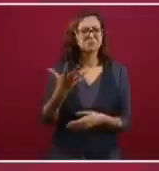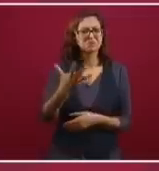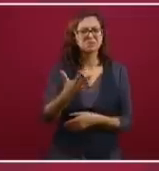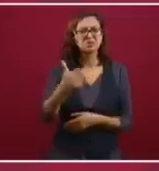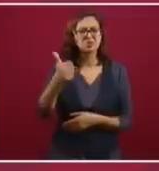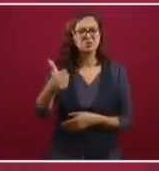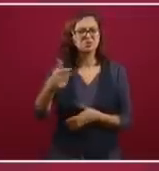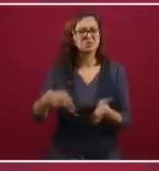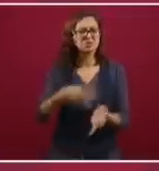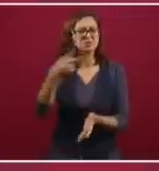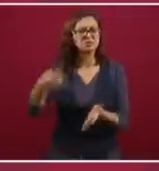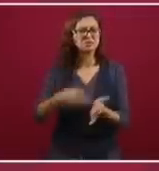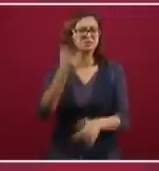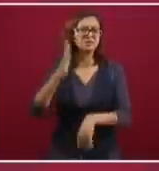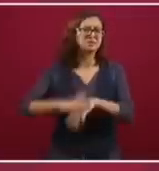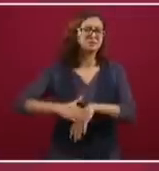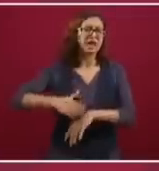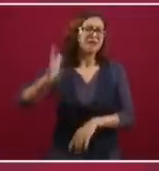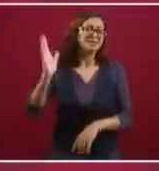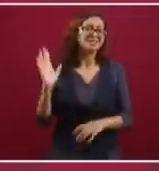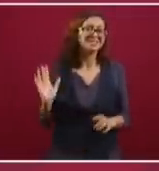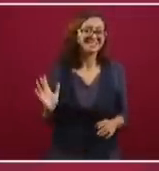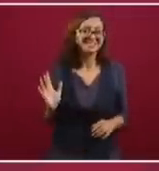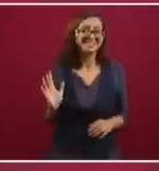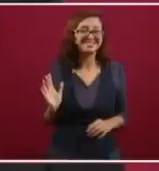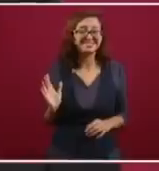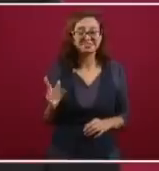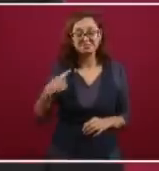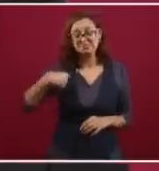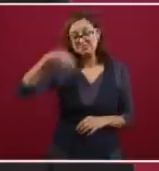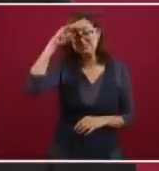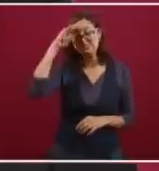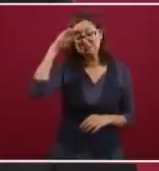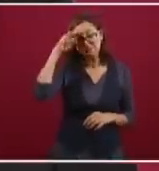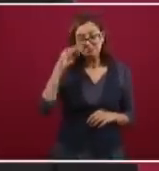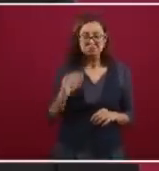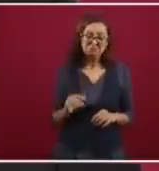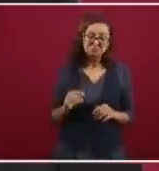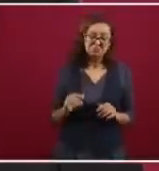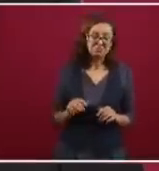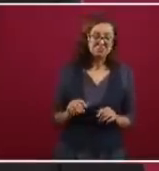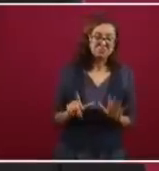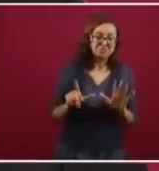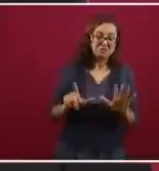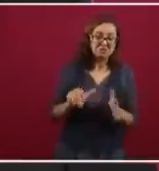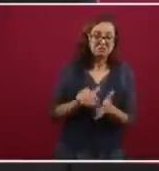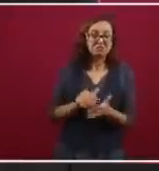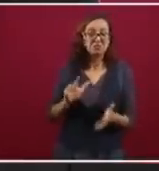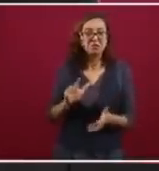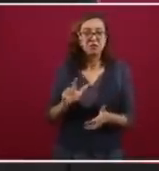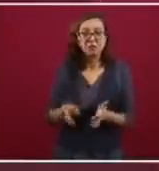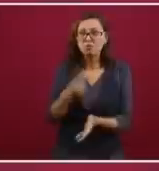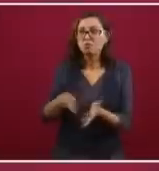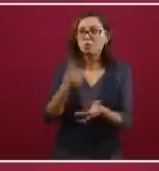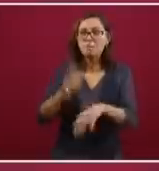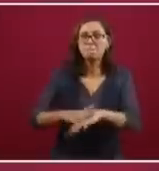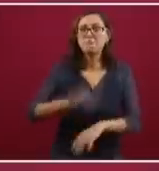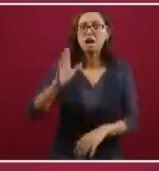5 o 6 veces más de lo que se estaba poniendo al mercado, y tasas